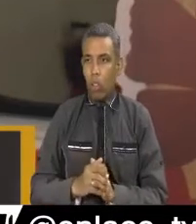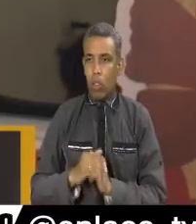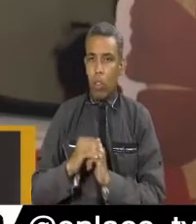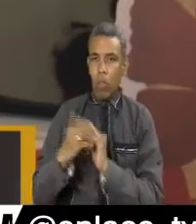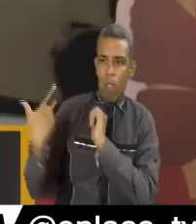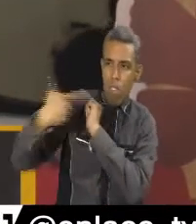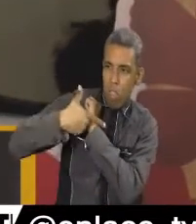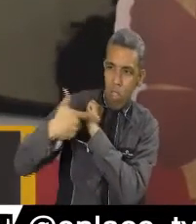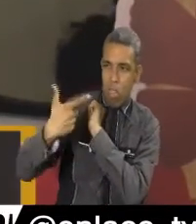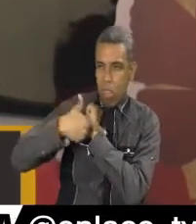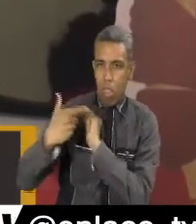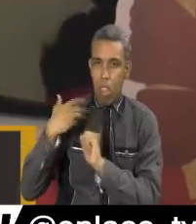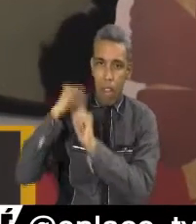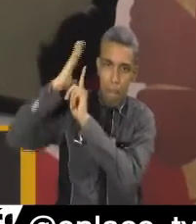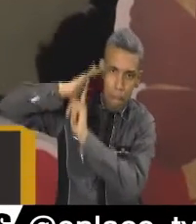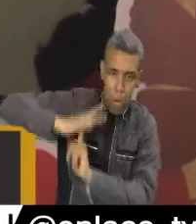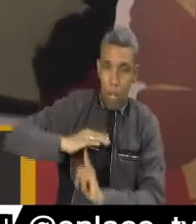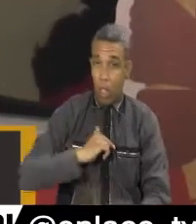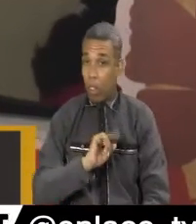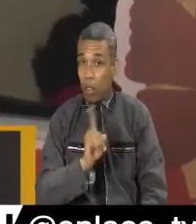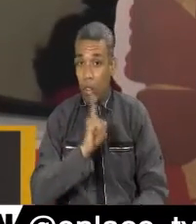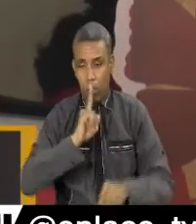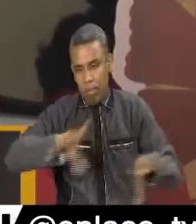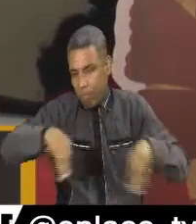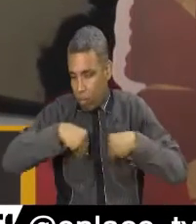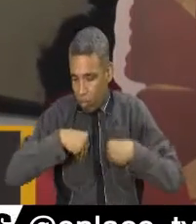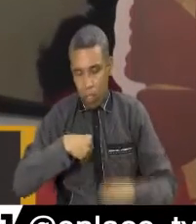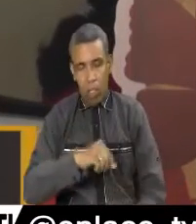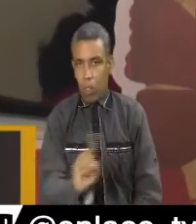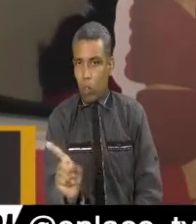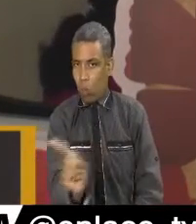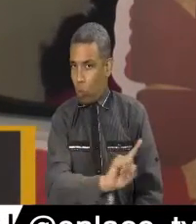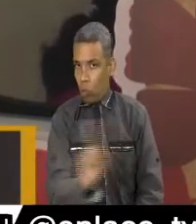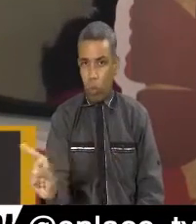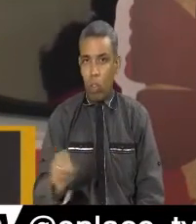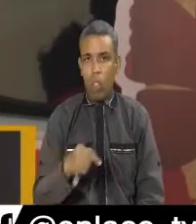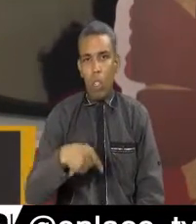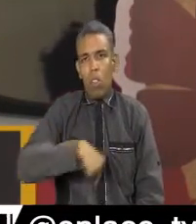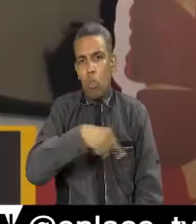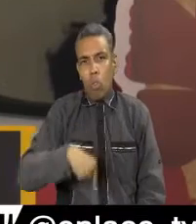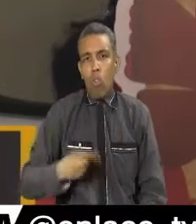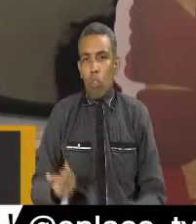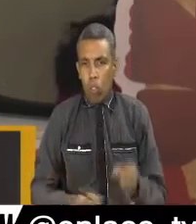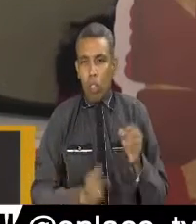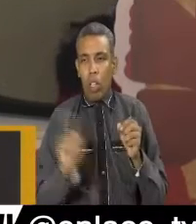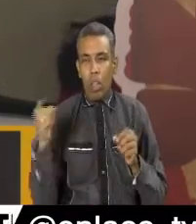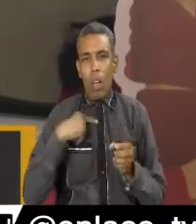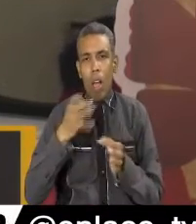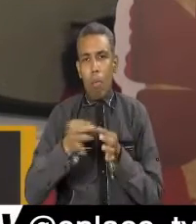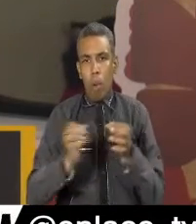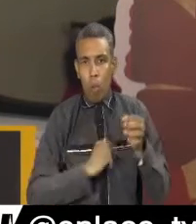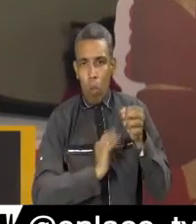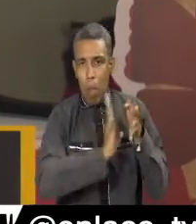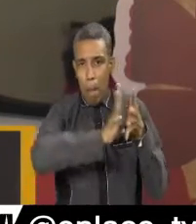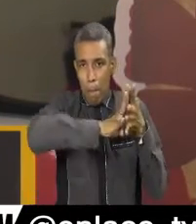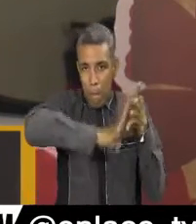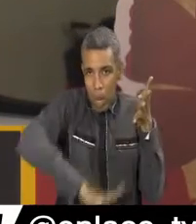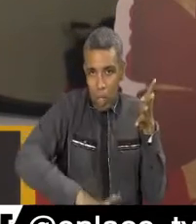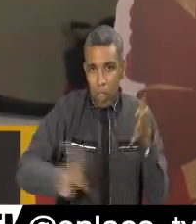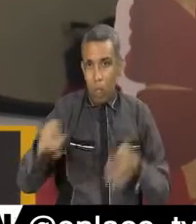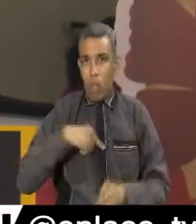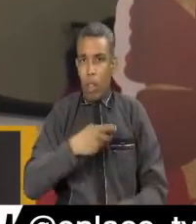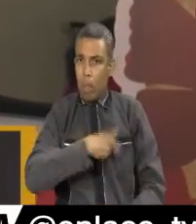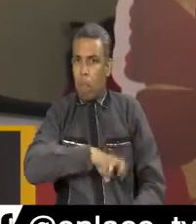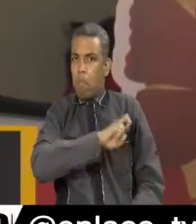de Barcelona, España. Nosotras estamos colaborando con ellas, con solidaridad con el pueblo colombiano en